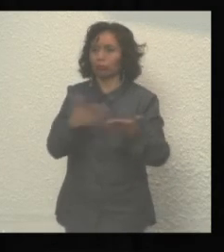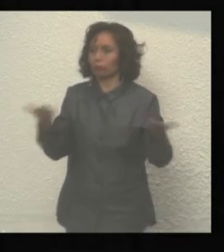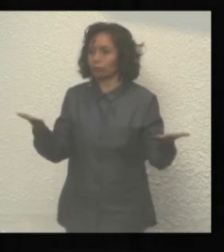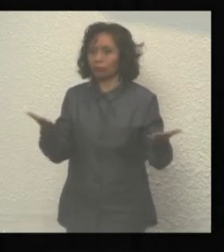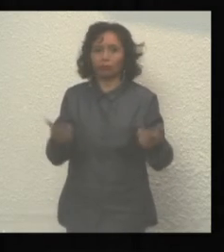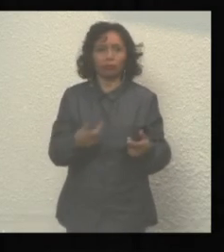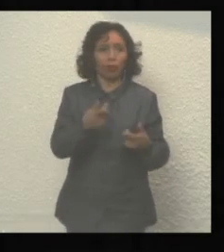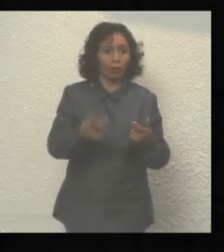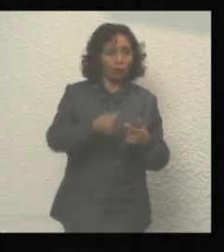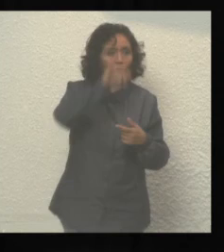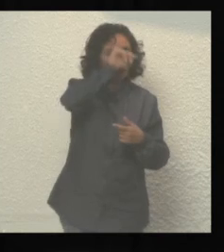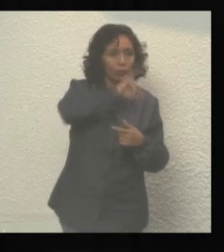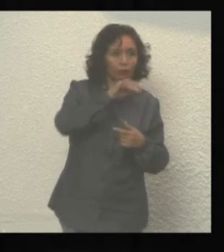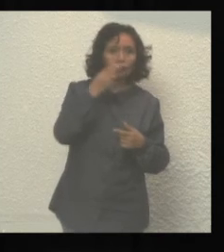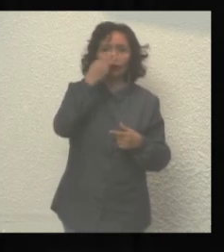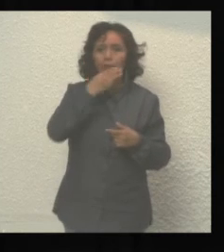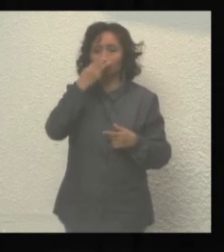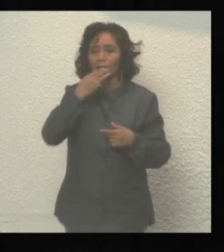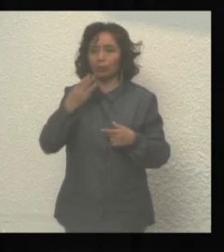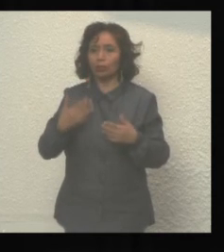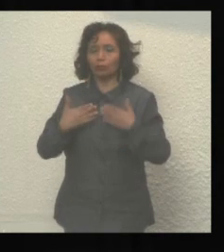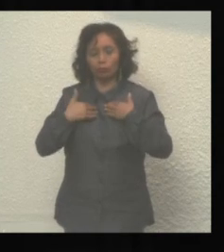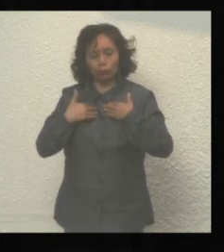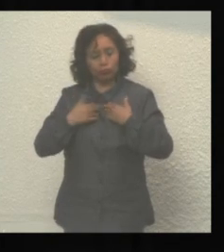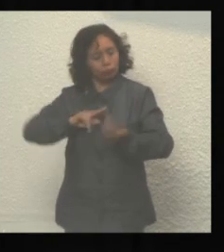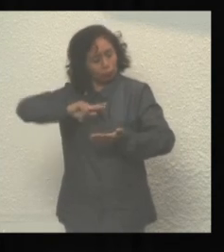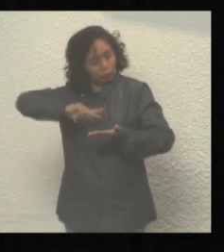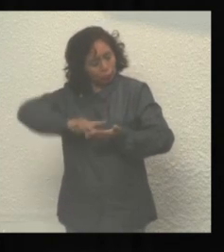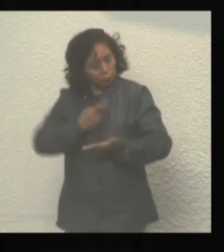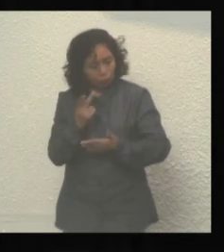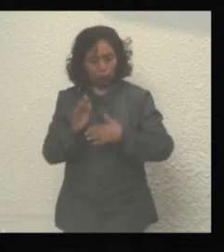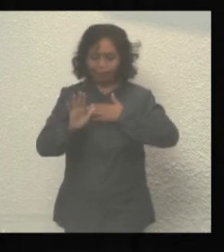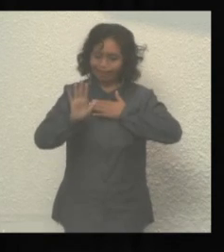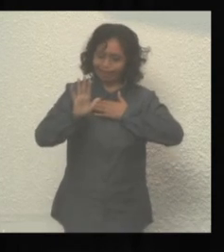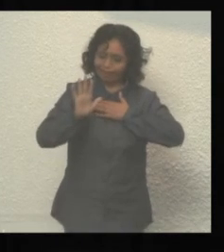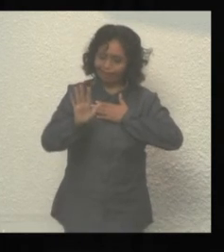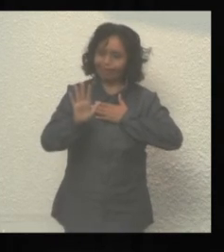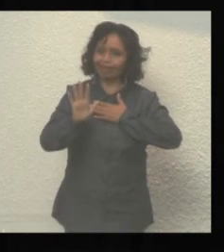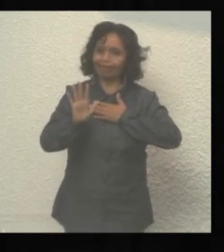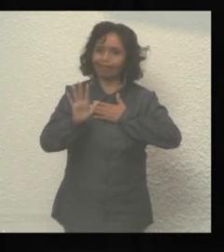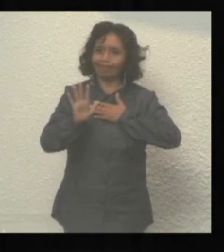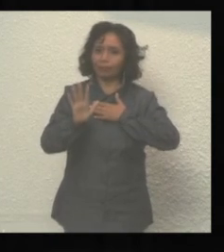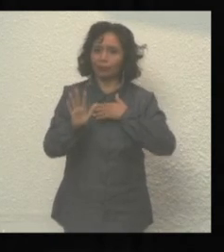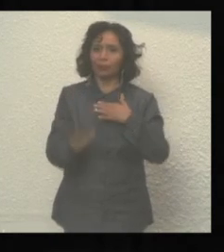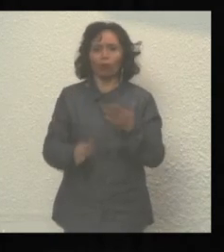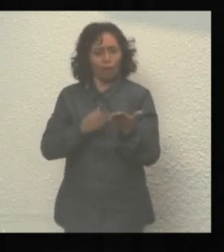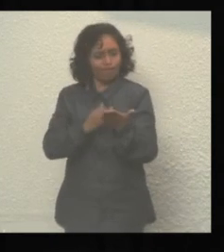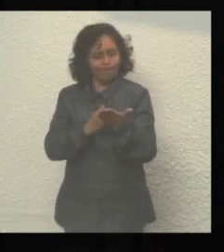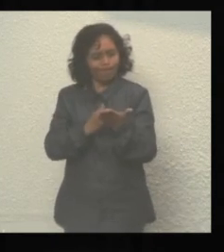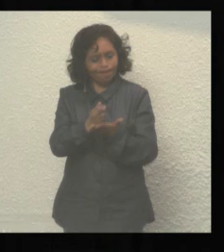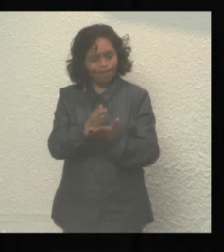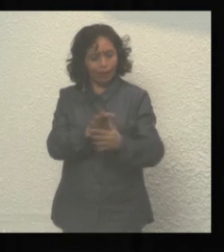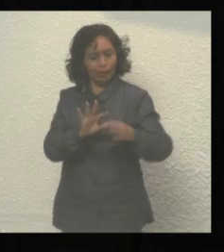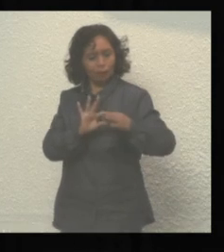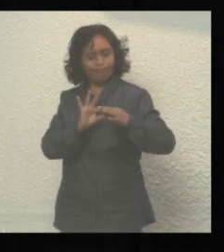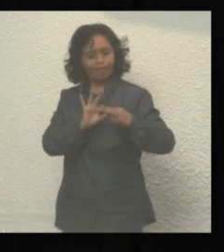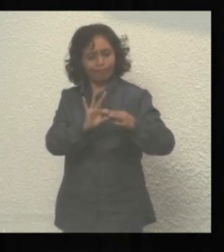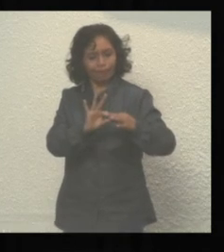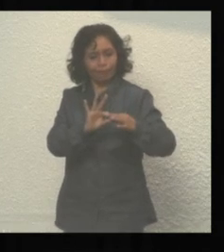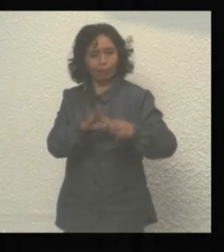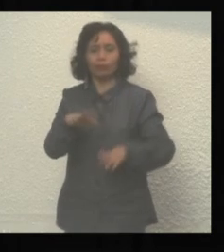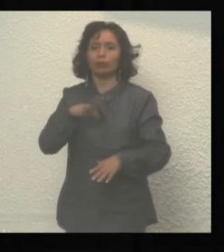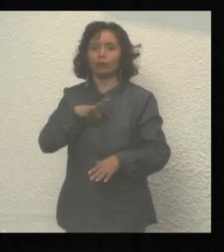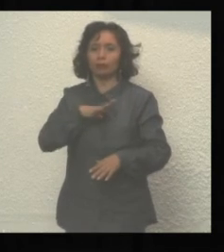los dignatarios mayas, reitero mi compromiso de ser el más firme aliado que habrán de tener